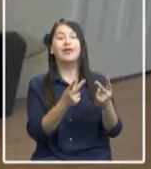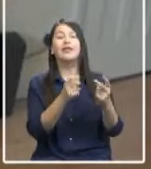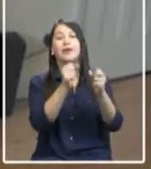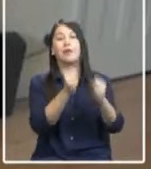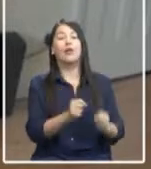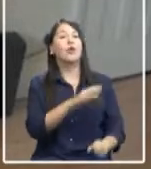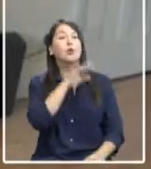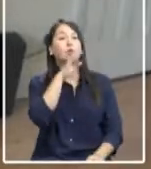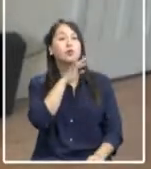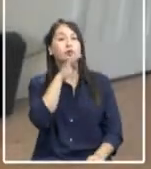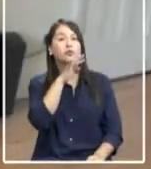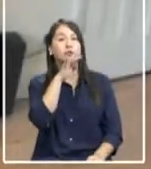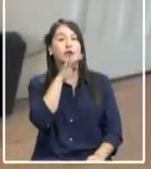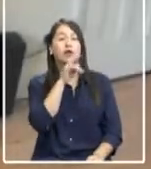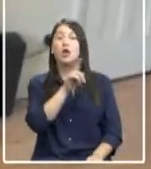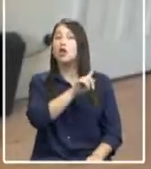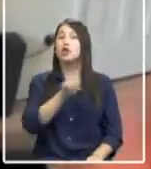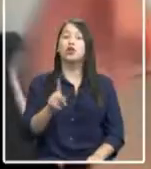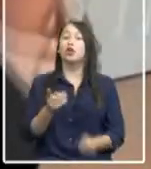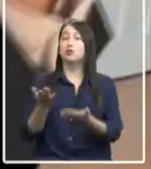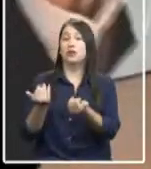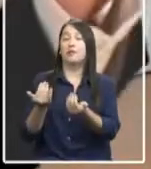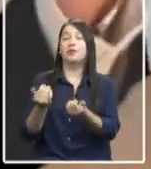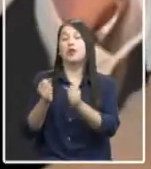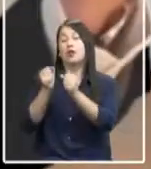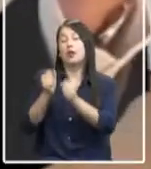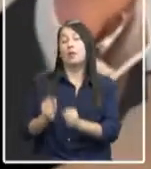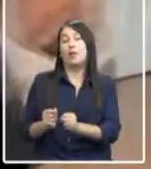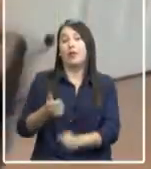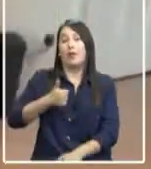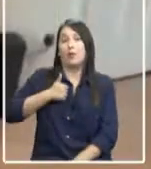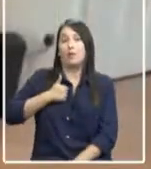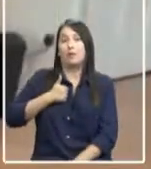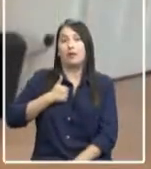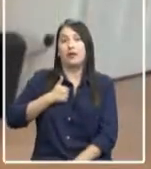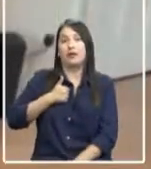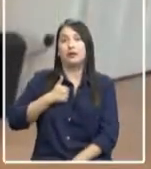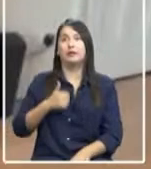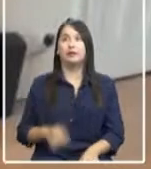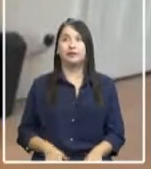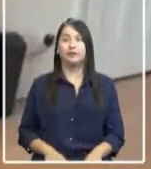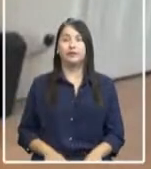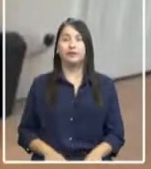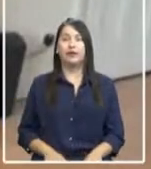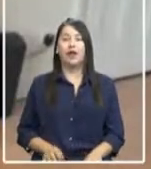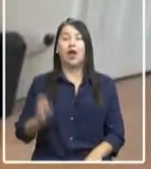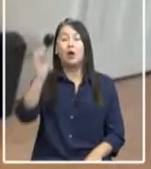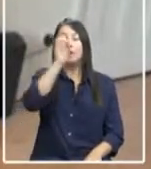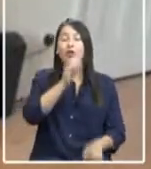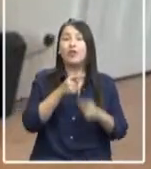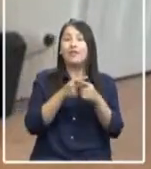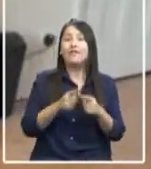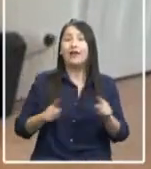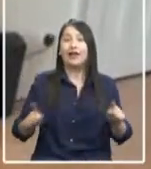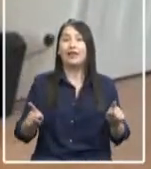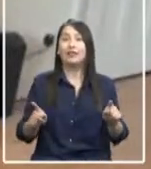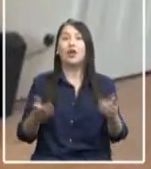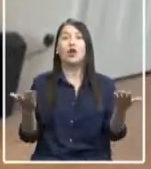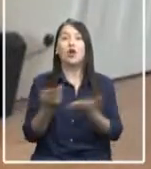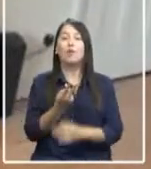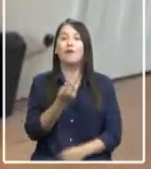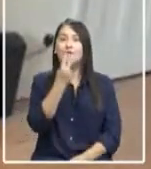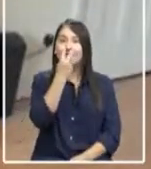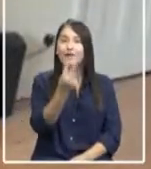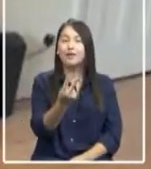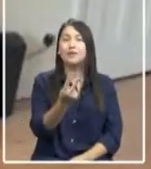a ser necesariamente lo que ocurre, pero son puntos de vista que son diferentes del presente, de cómo vemos el presente